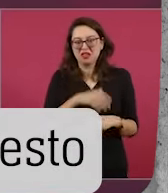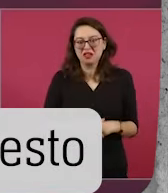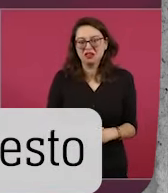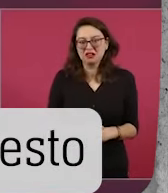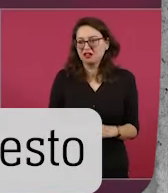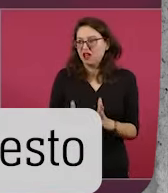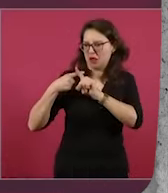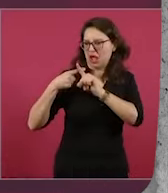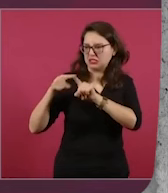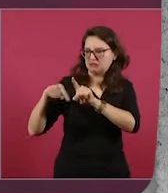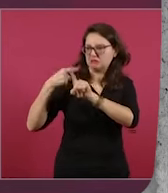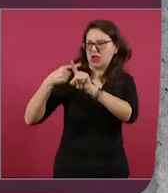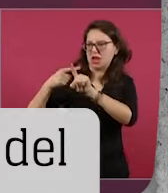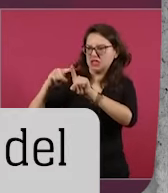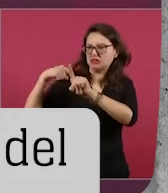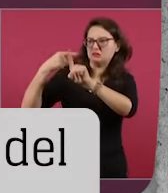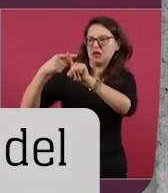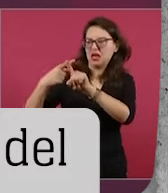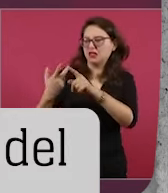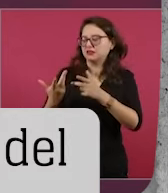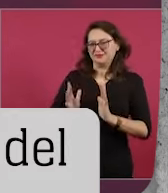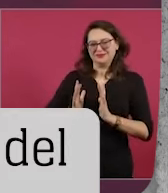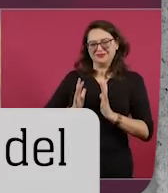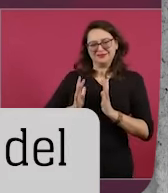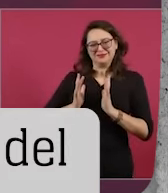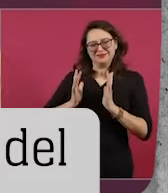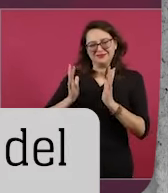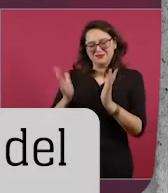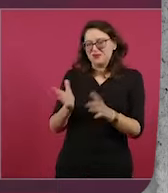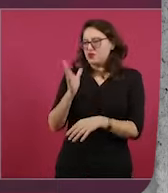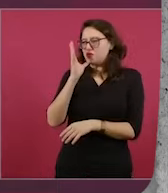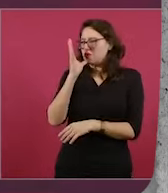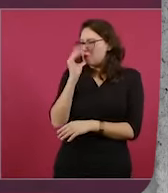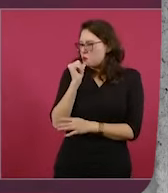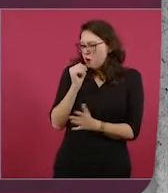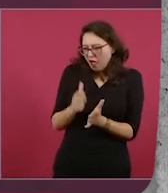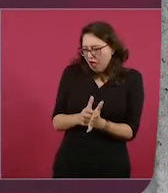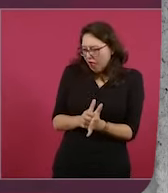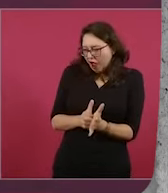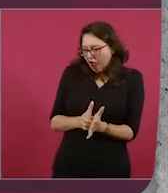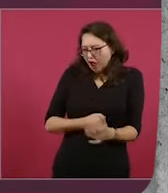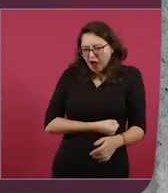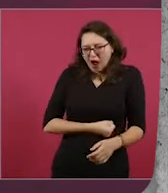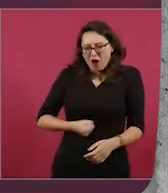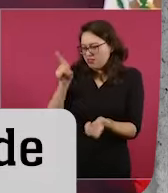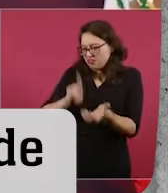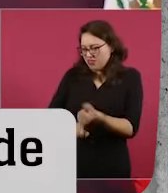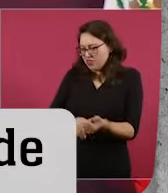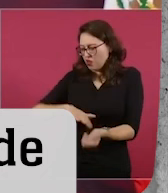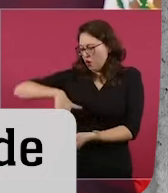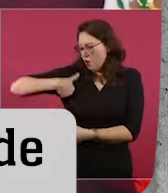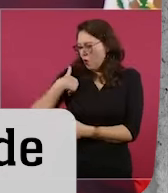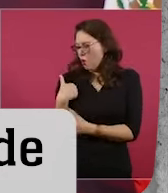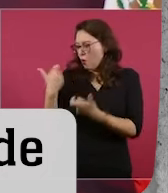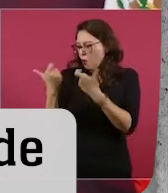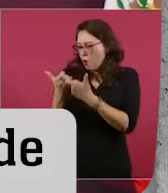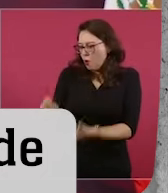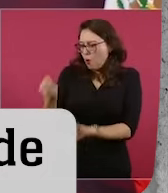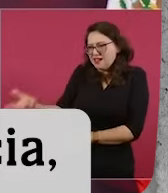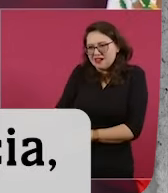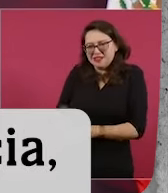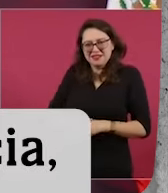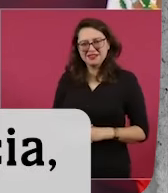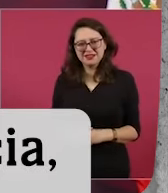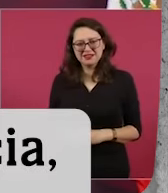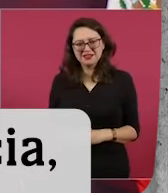además del presupuesto y del aumento que están solicitando del presupuesto, tienen un fideicomiso de 20 mil millones de